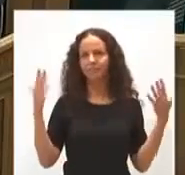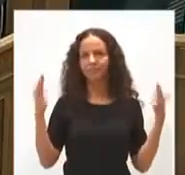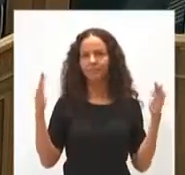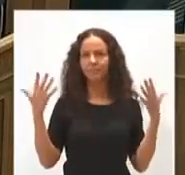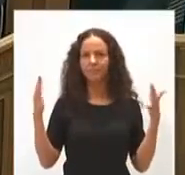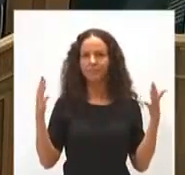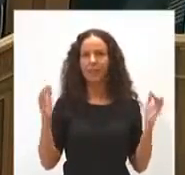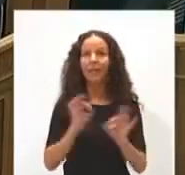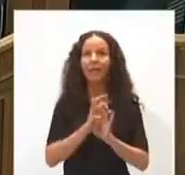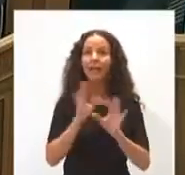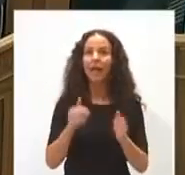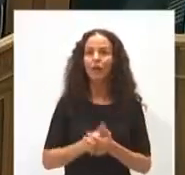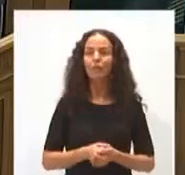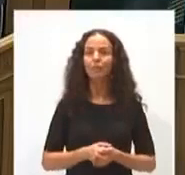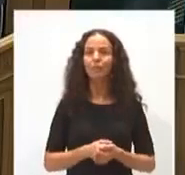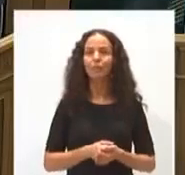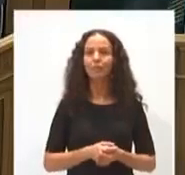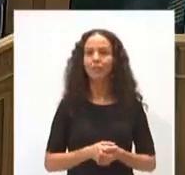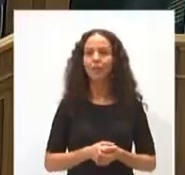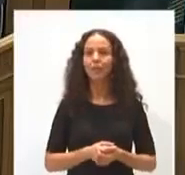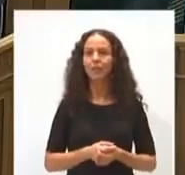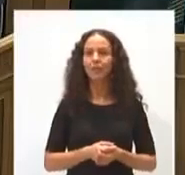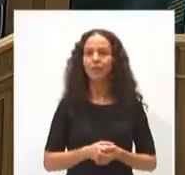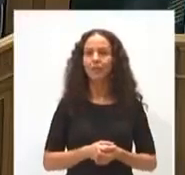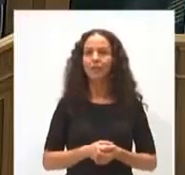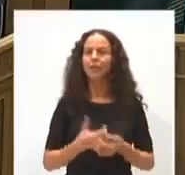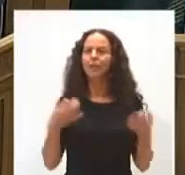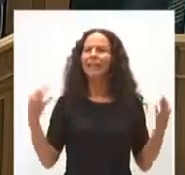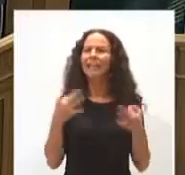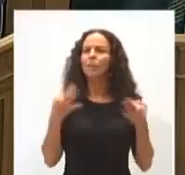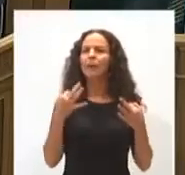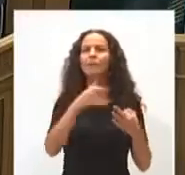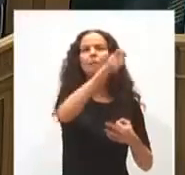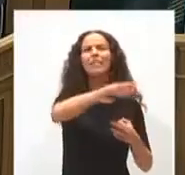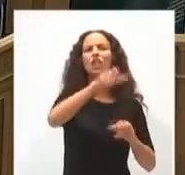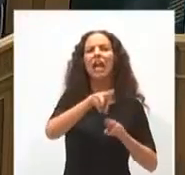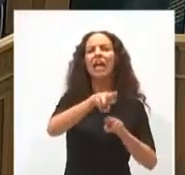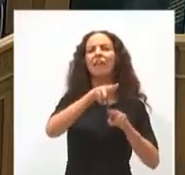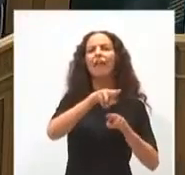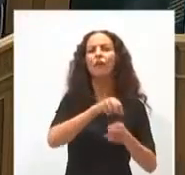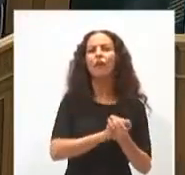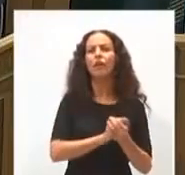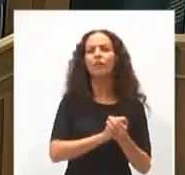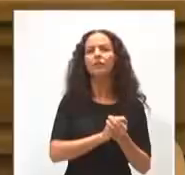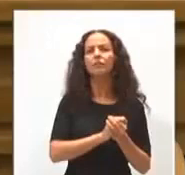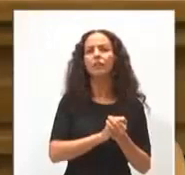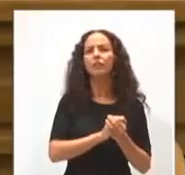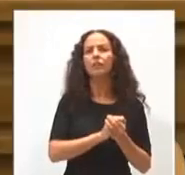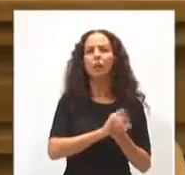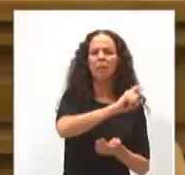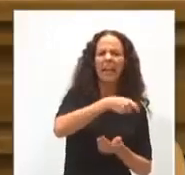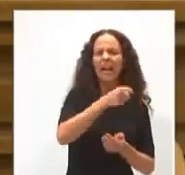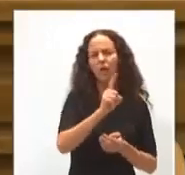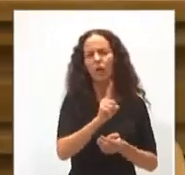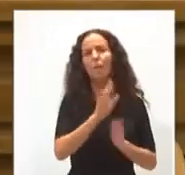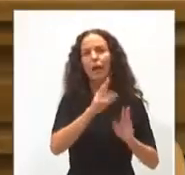claro qué sucede qué sucede qué sucede con los cazadores en pescar menos el problema pero qué sucede con